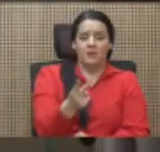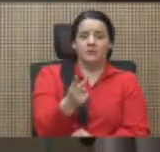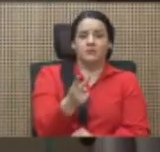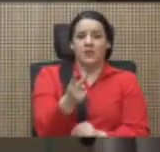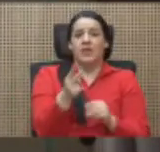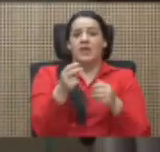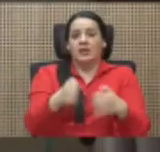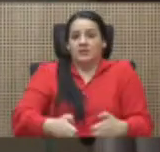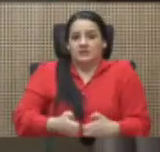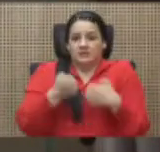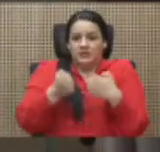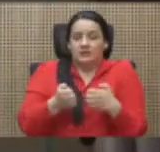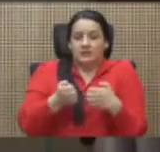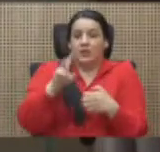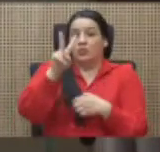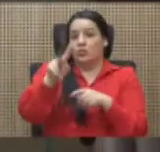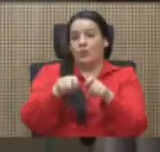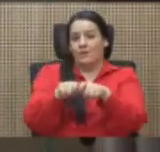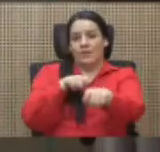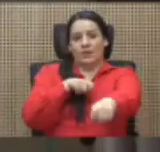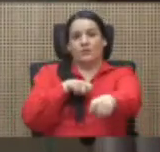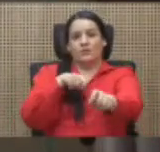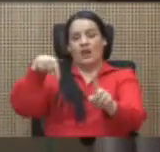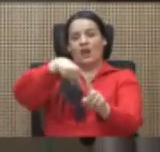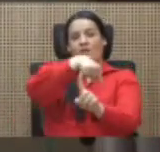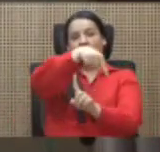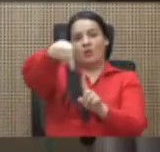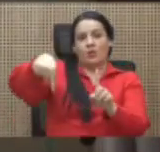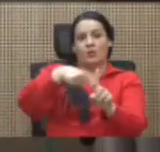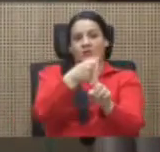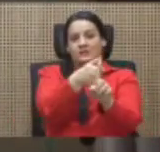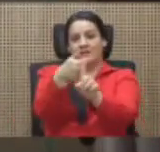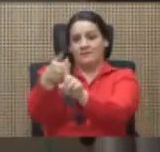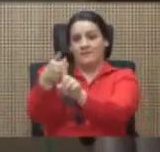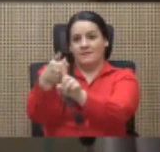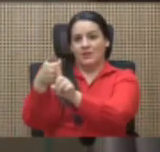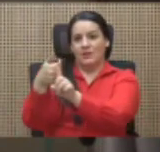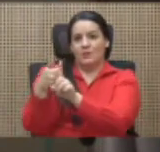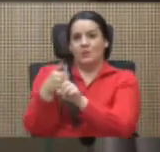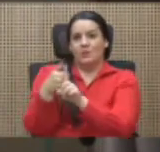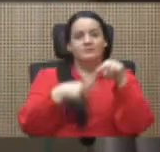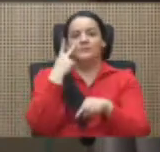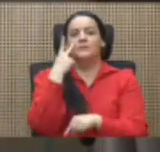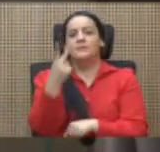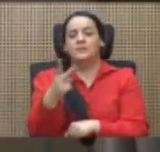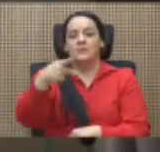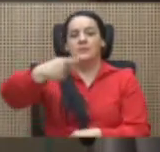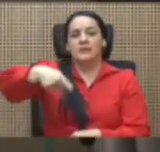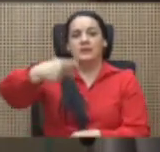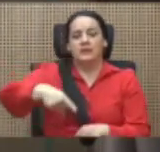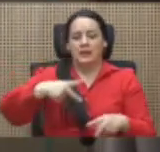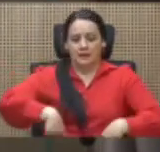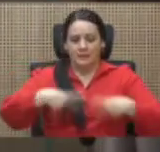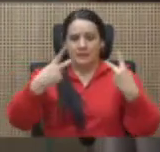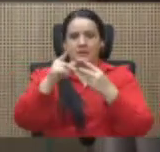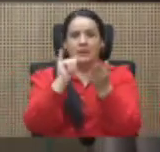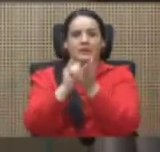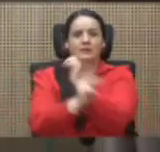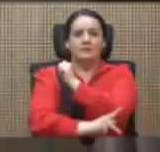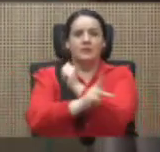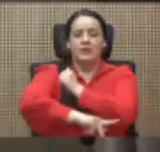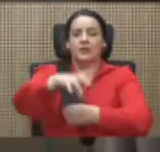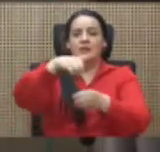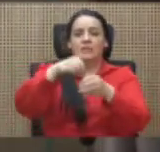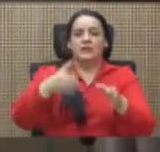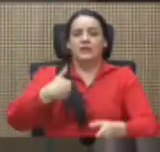metros alrededor de sí mismos, que son incapaces de observar el riesgo que vivencia este país, porque diputadas